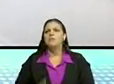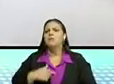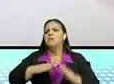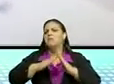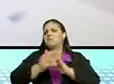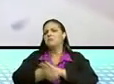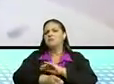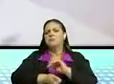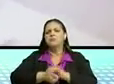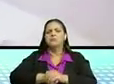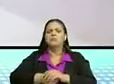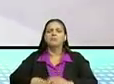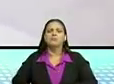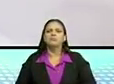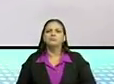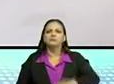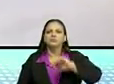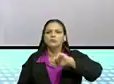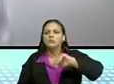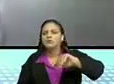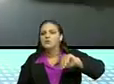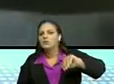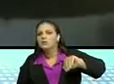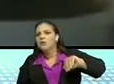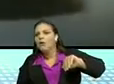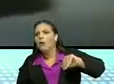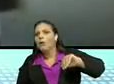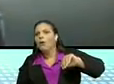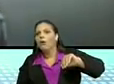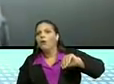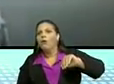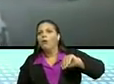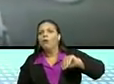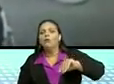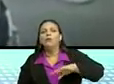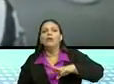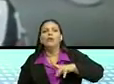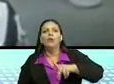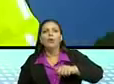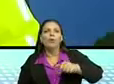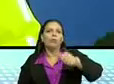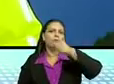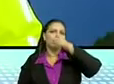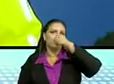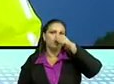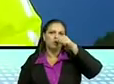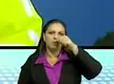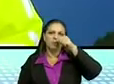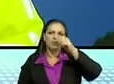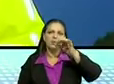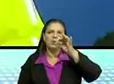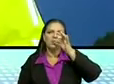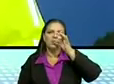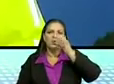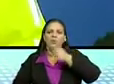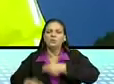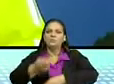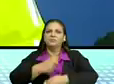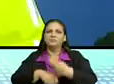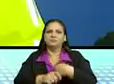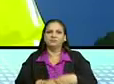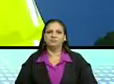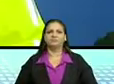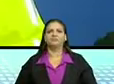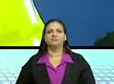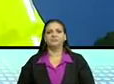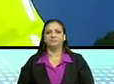casa y ve que pasan, van robando y están desamparados. No hay peor cosa que una población esté desamparada y